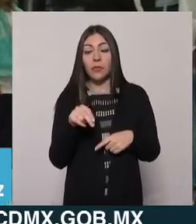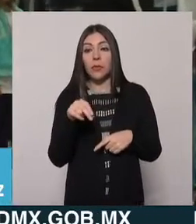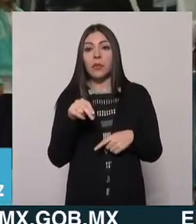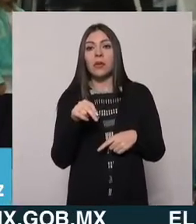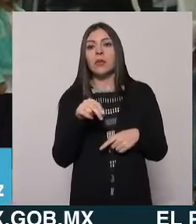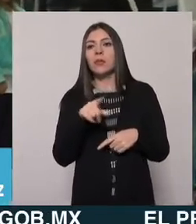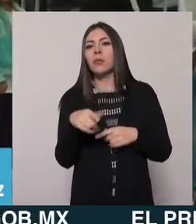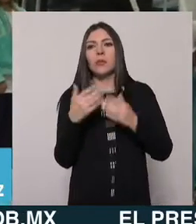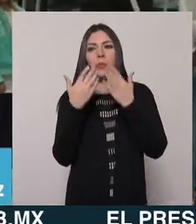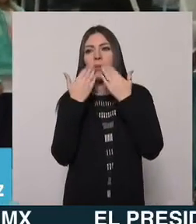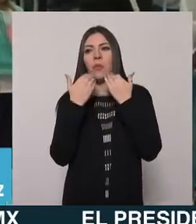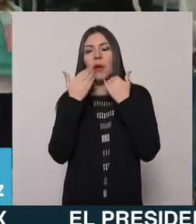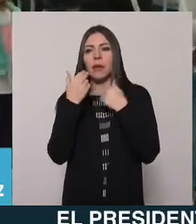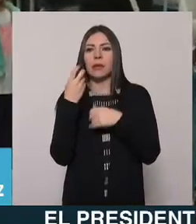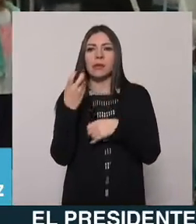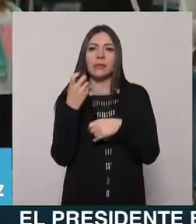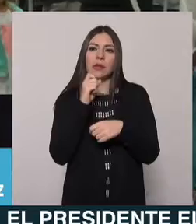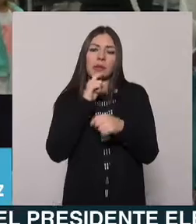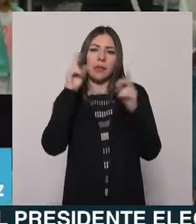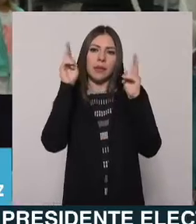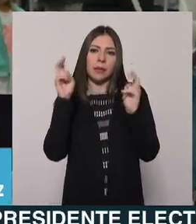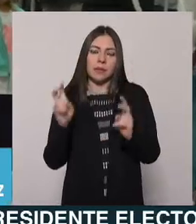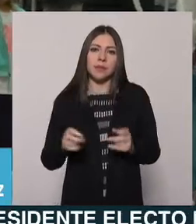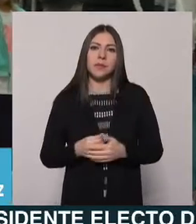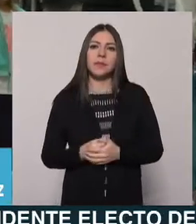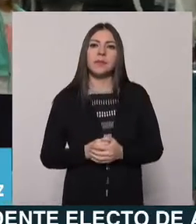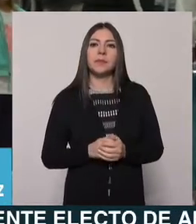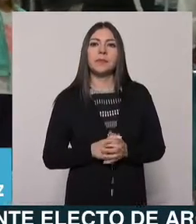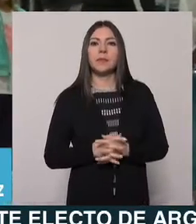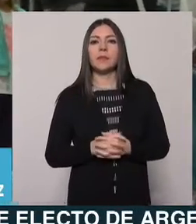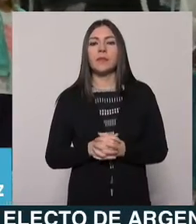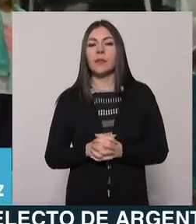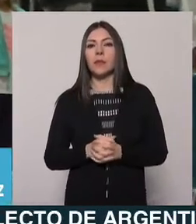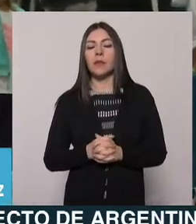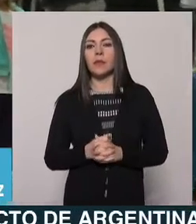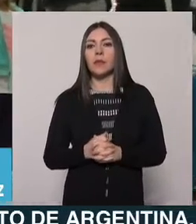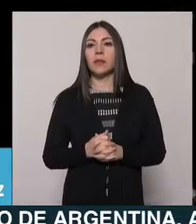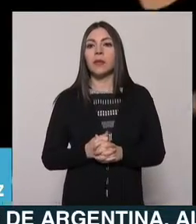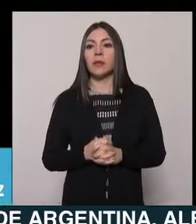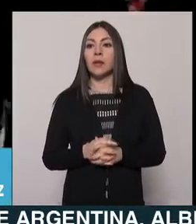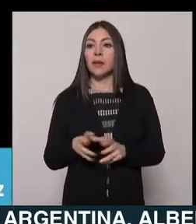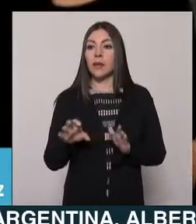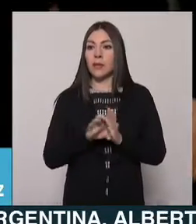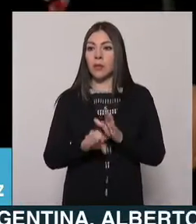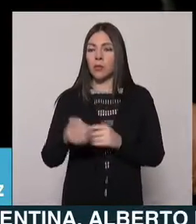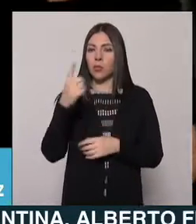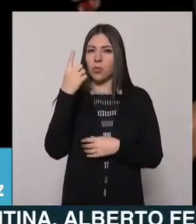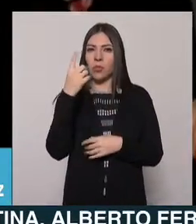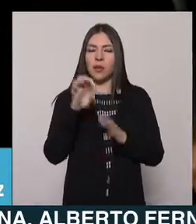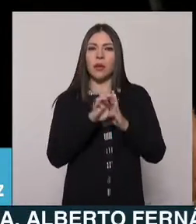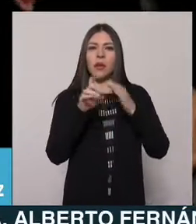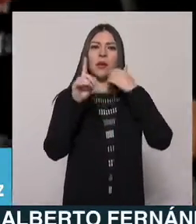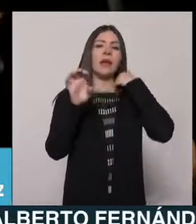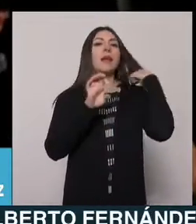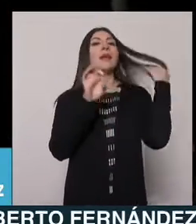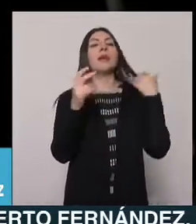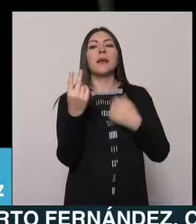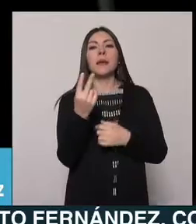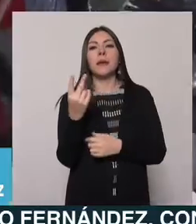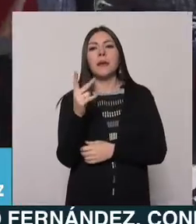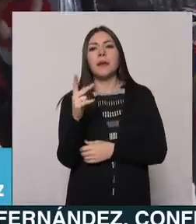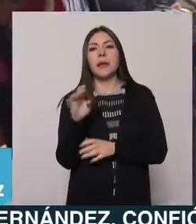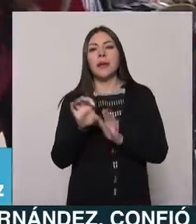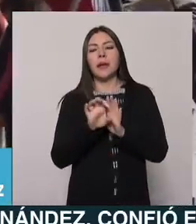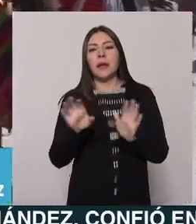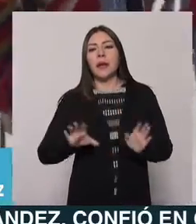empezar, no tendríamos ese tipo de asuntos. Que un caso pues aterrizado, práctico, por así llamarlo, sería, por ejemplo, en el caso de parejas que alguno de los miembros es